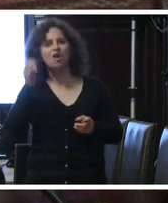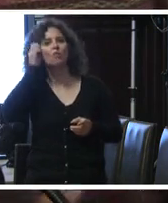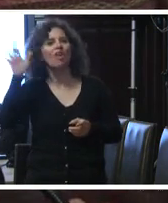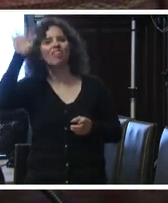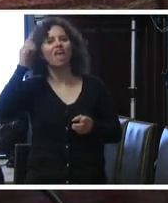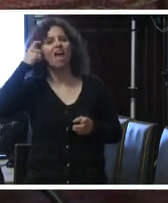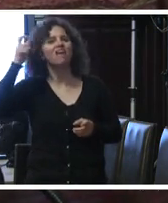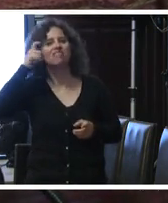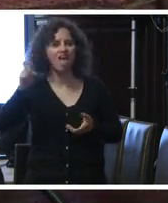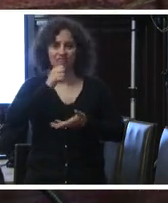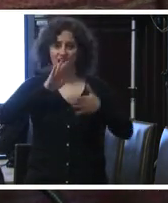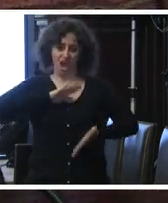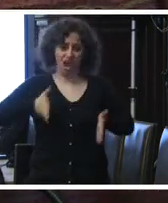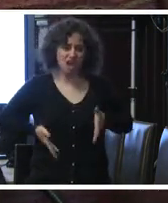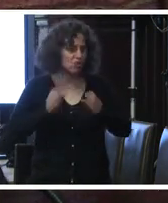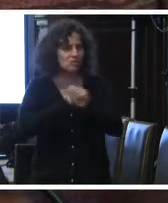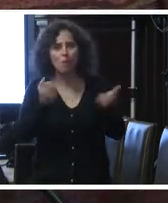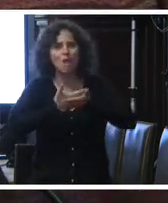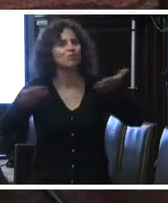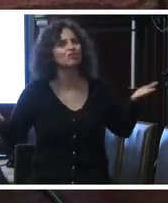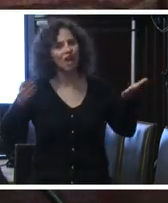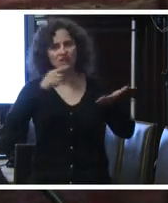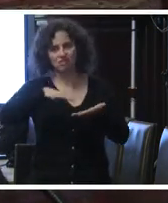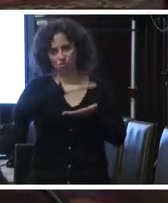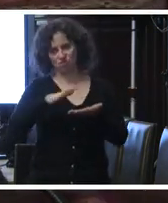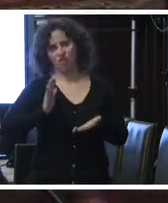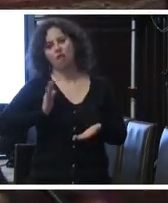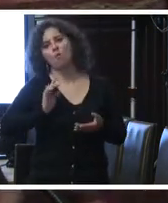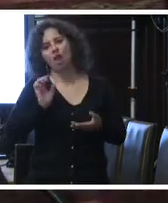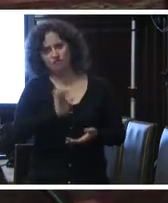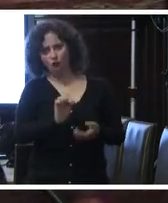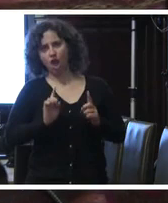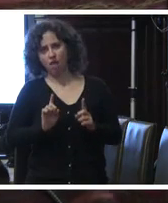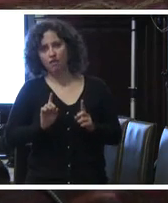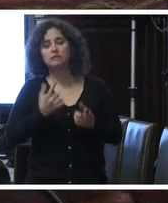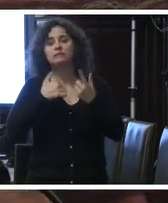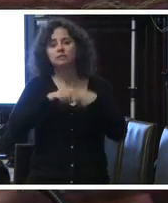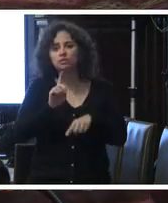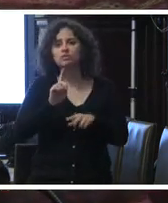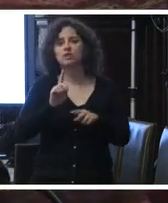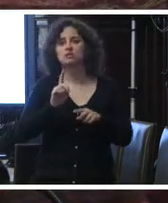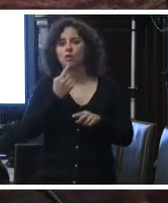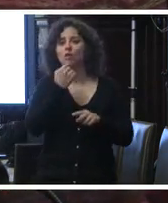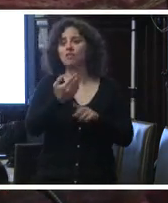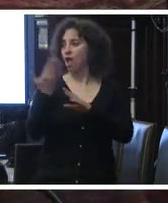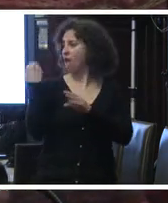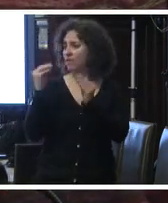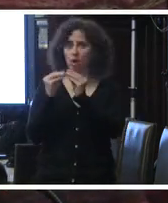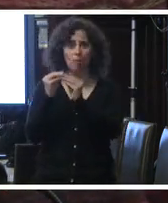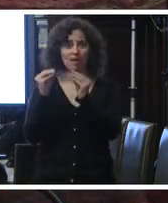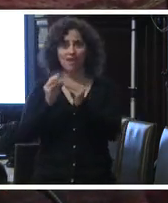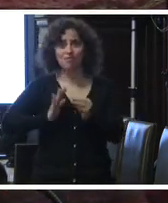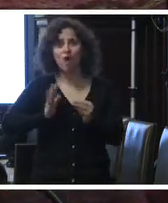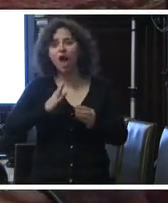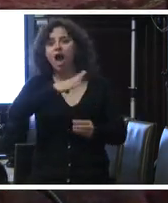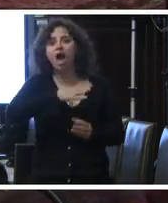impiden que estos hechos se puedan visibilizar. Pero además, porque como lo decía mi primera compañera,